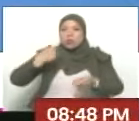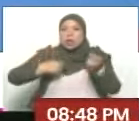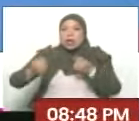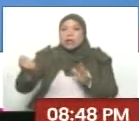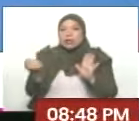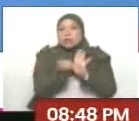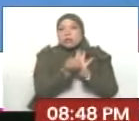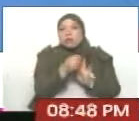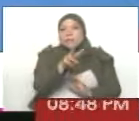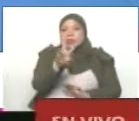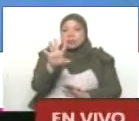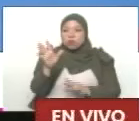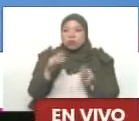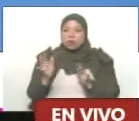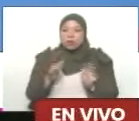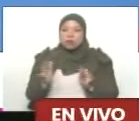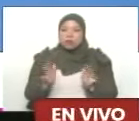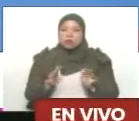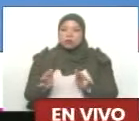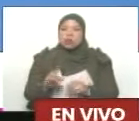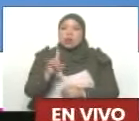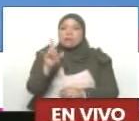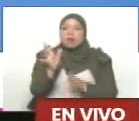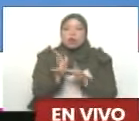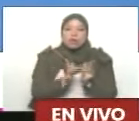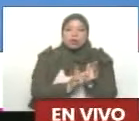25 de marzo, dije. Primero de abril,